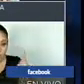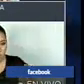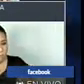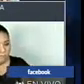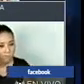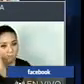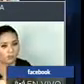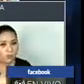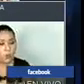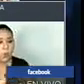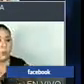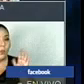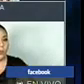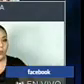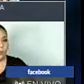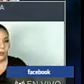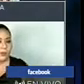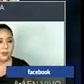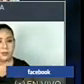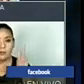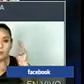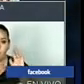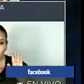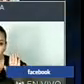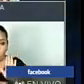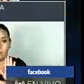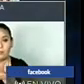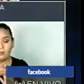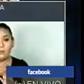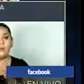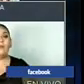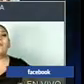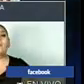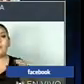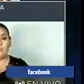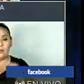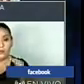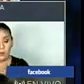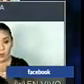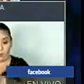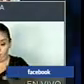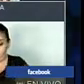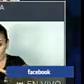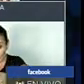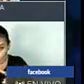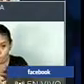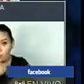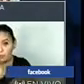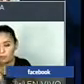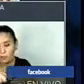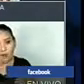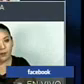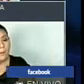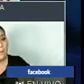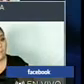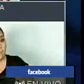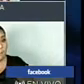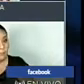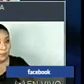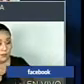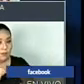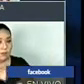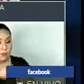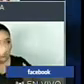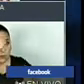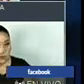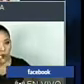punto, el plan de reactivación económica del gobierno. Además de esto, dentro de la Comisión, también se esperaba que se